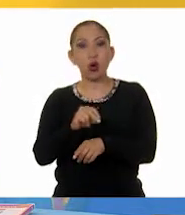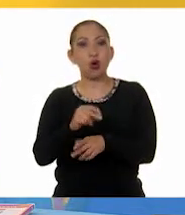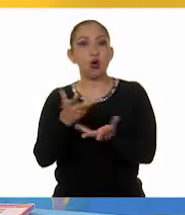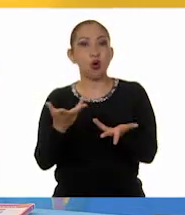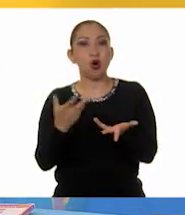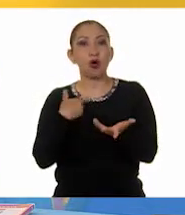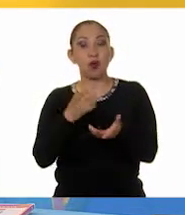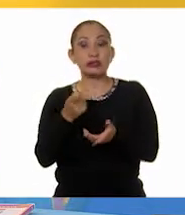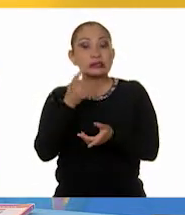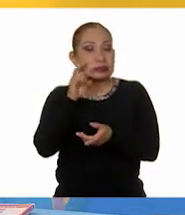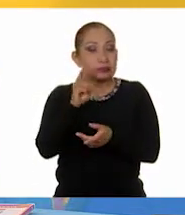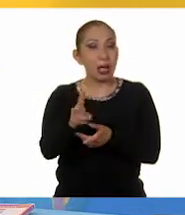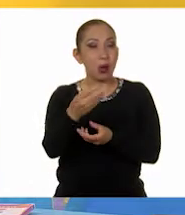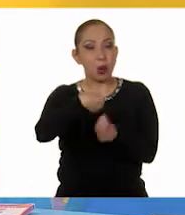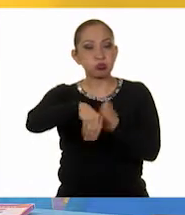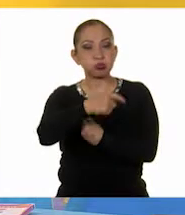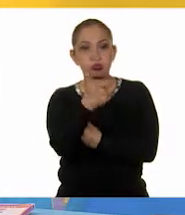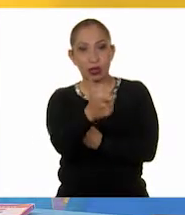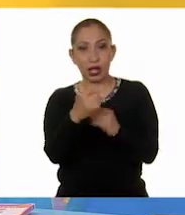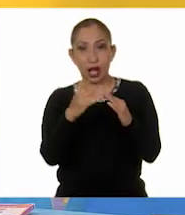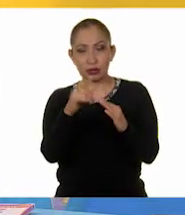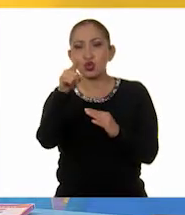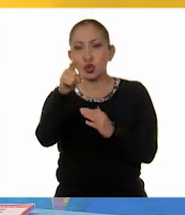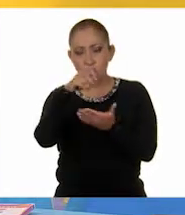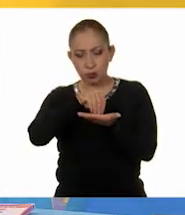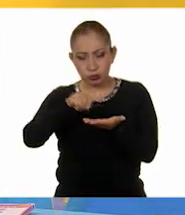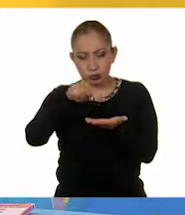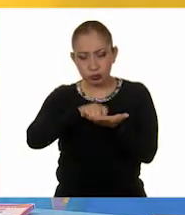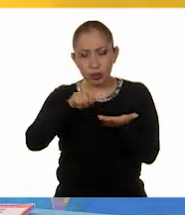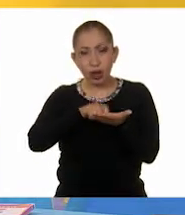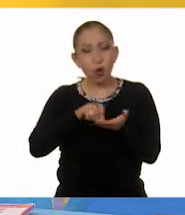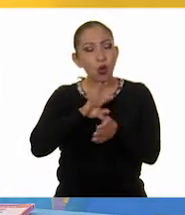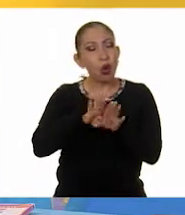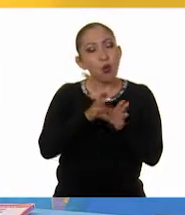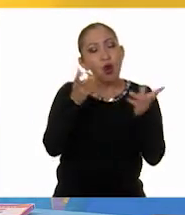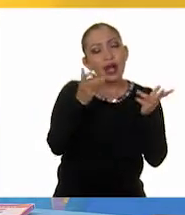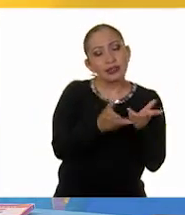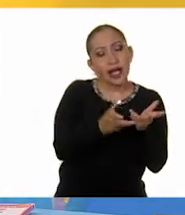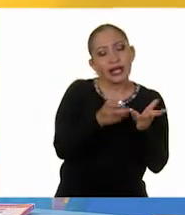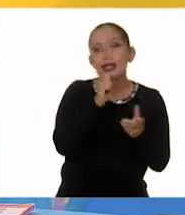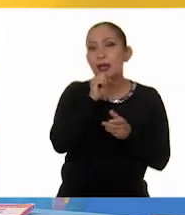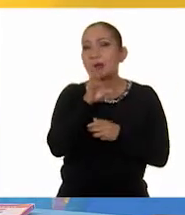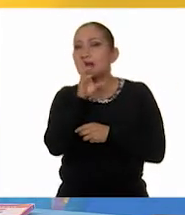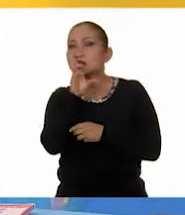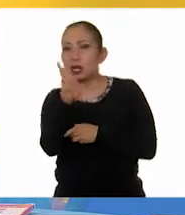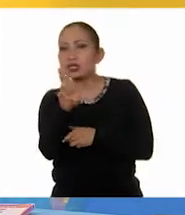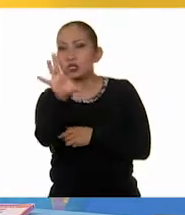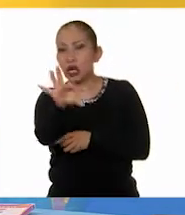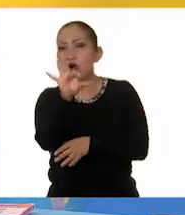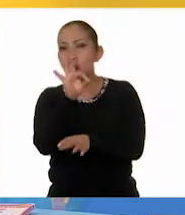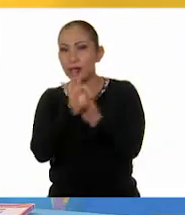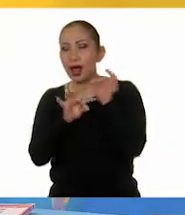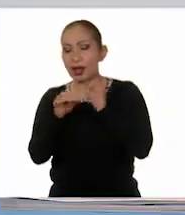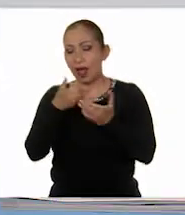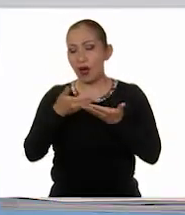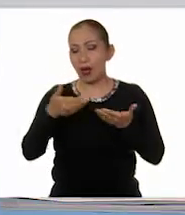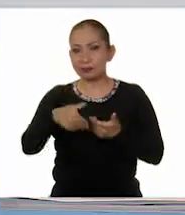nuestros hogares. Los invito a que hagan sus anotaciones de los procedimientos y respuestas que encontremos el día de